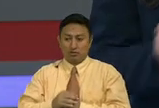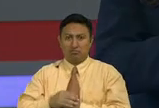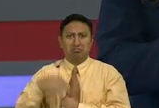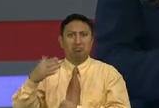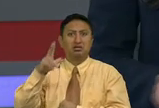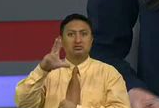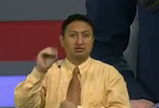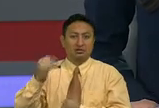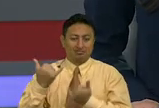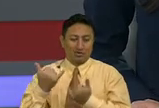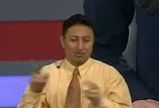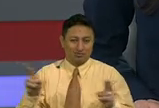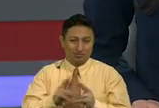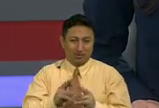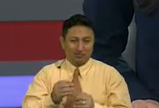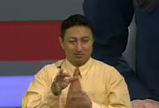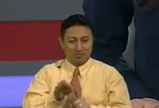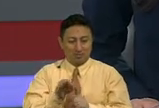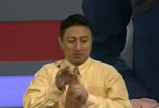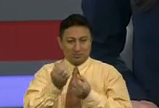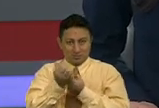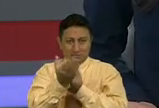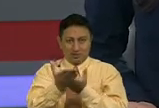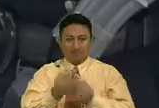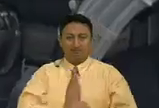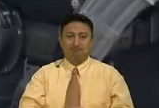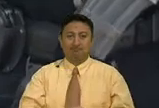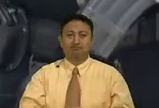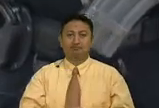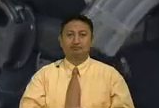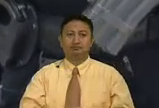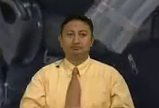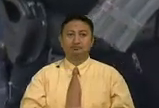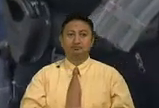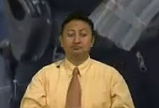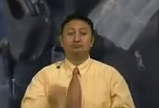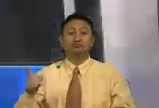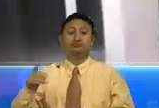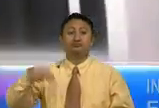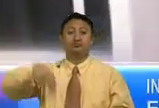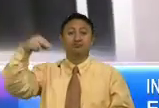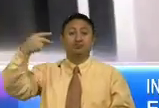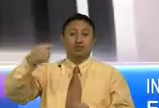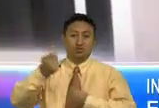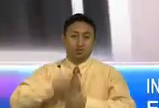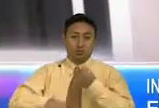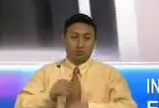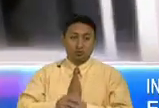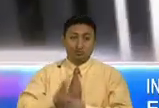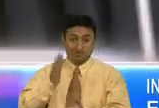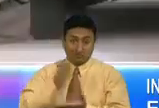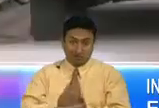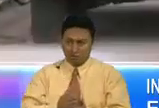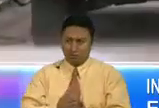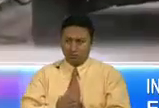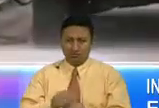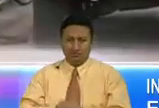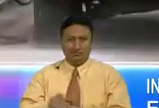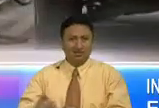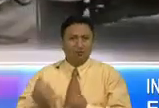Les hemos preparado un informe especial al respecto. El contrabando en la frontera norte es una actividad que no cesa. El paso de